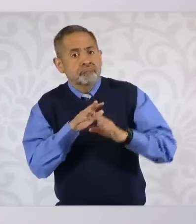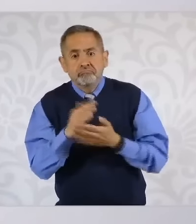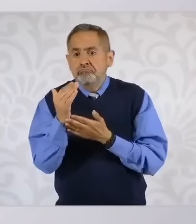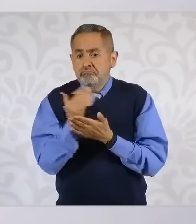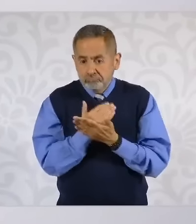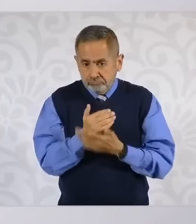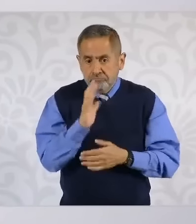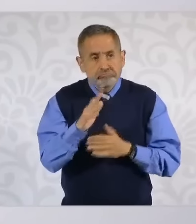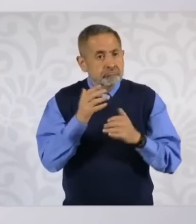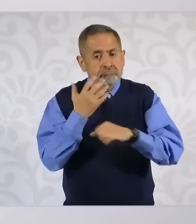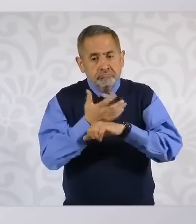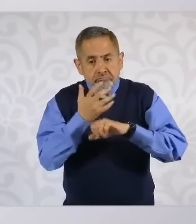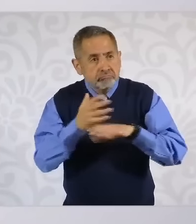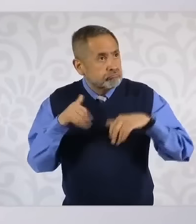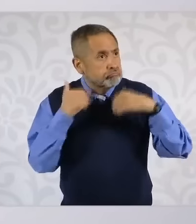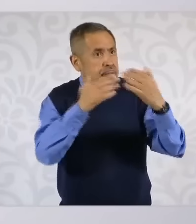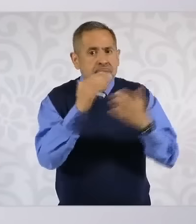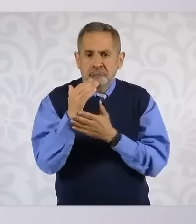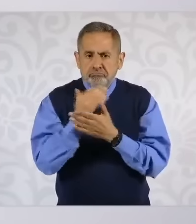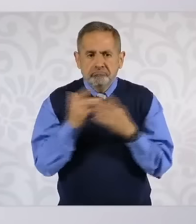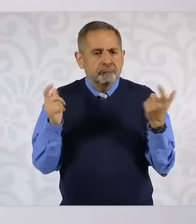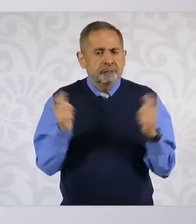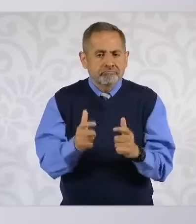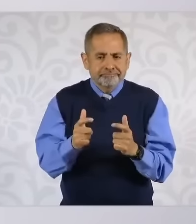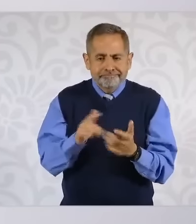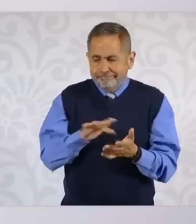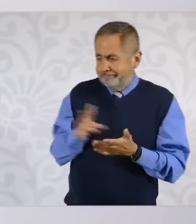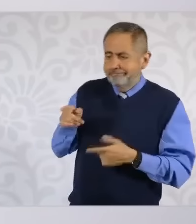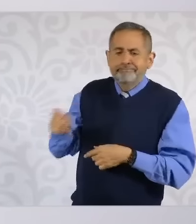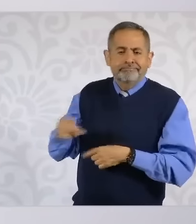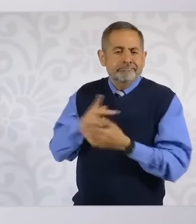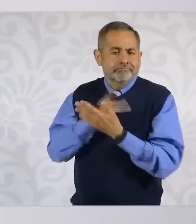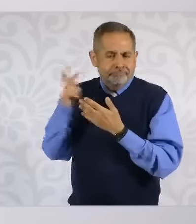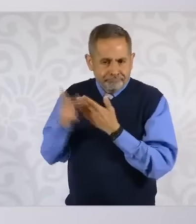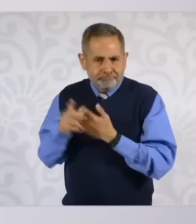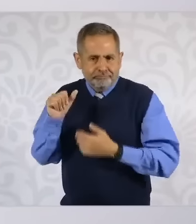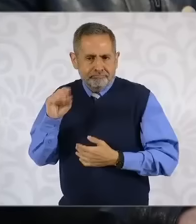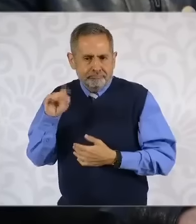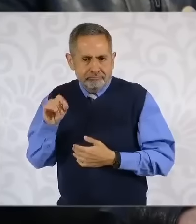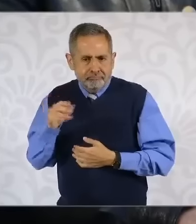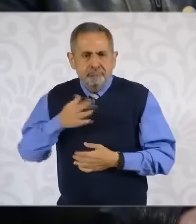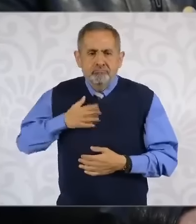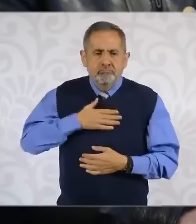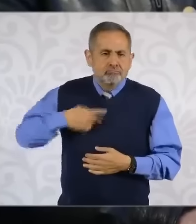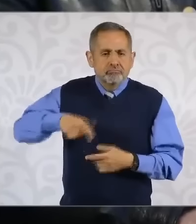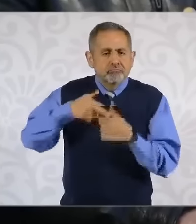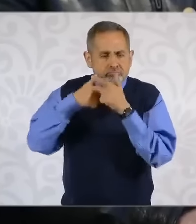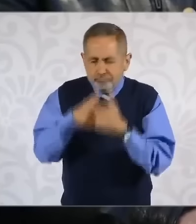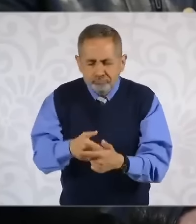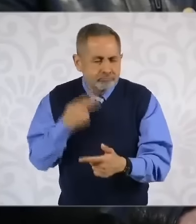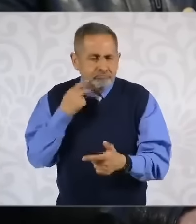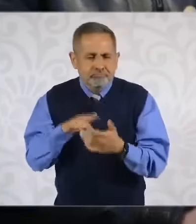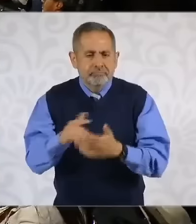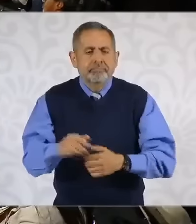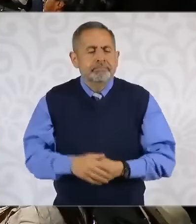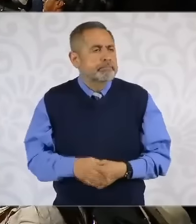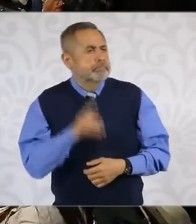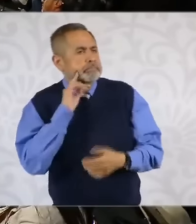migrantes a los Estados Unidos. Y nosotros continuamos con esta política. Gracias, presidenta.